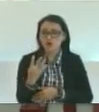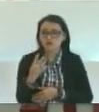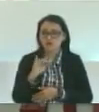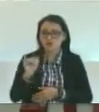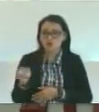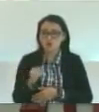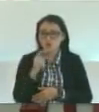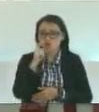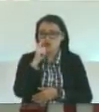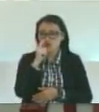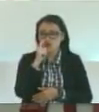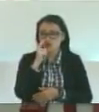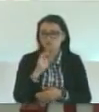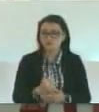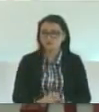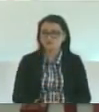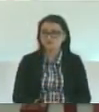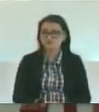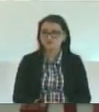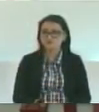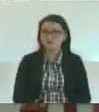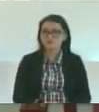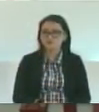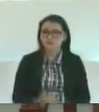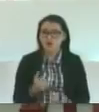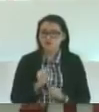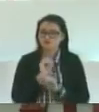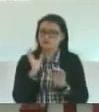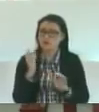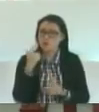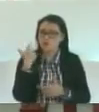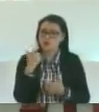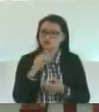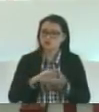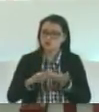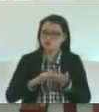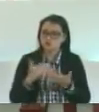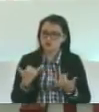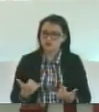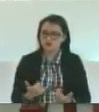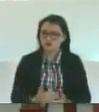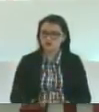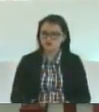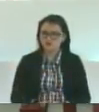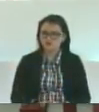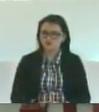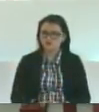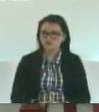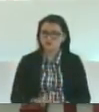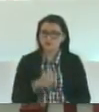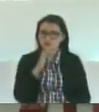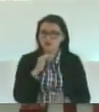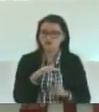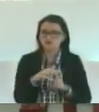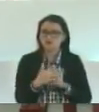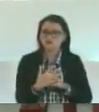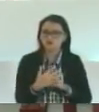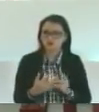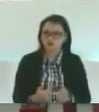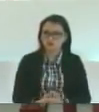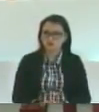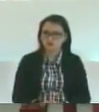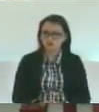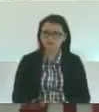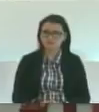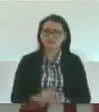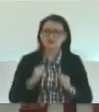junio. Claro que estamos buscando soluciones y dando soluciones ya. Si no tuviéramos una situación bien berraca, como